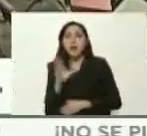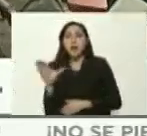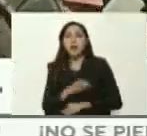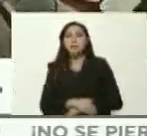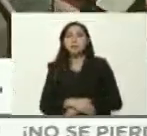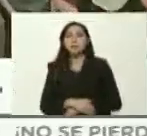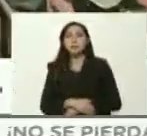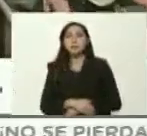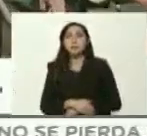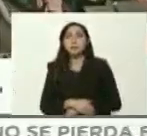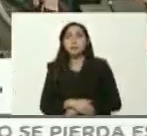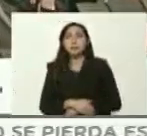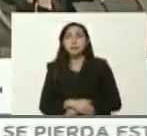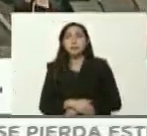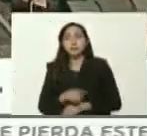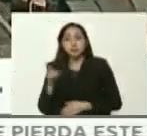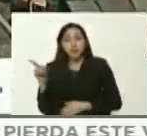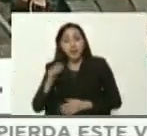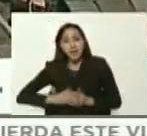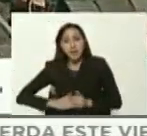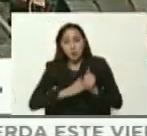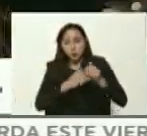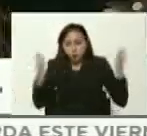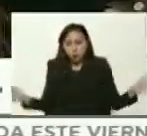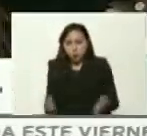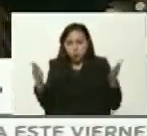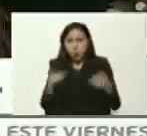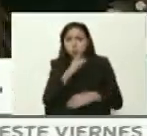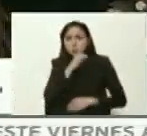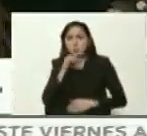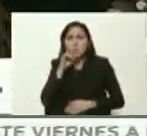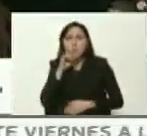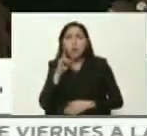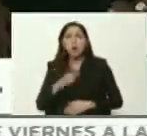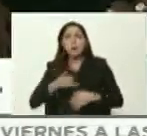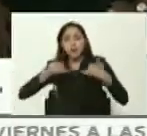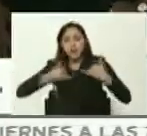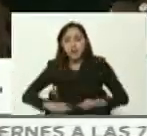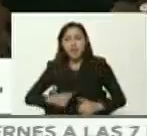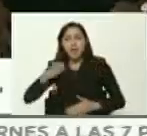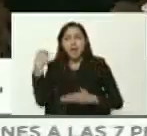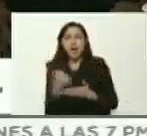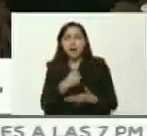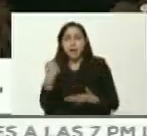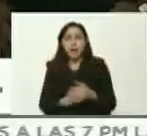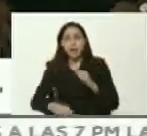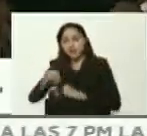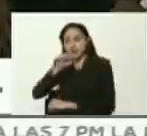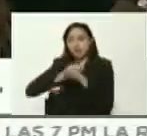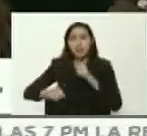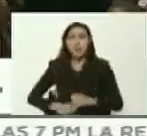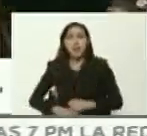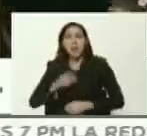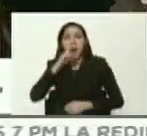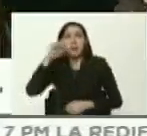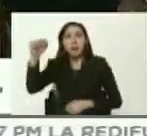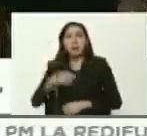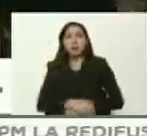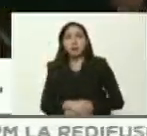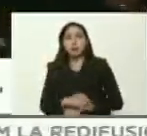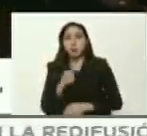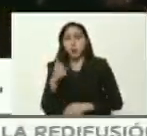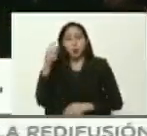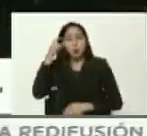precisamente es una de las promotoras de este nombre, las mujeres, las hijas guerreras de Maduro. Bueno, aquí tienes un poco de hija, mi